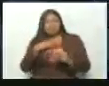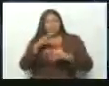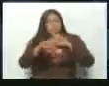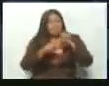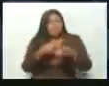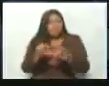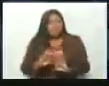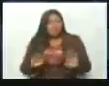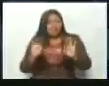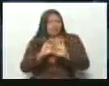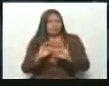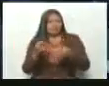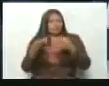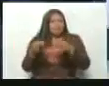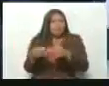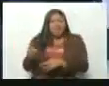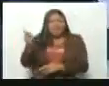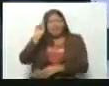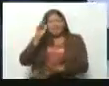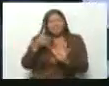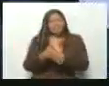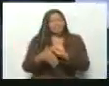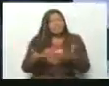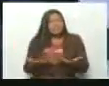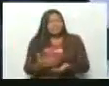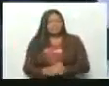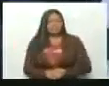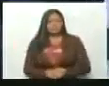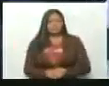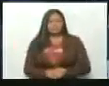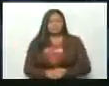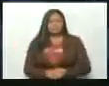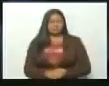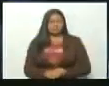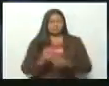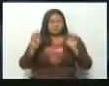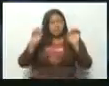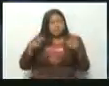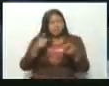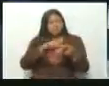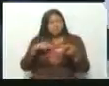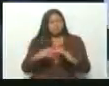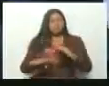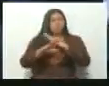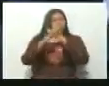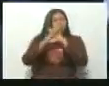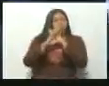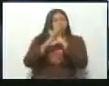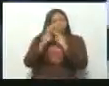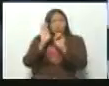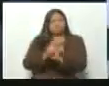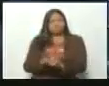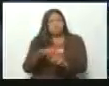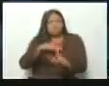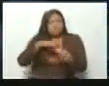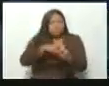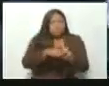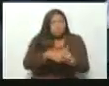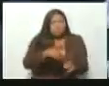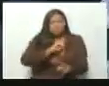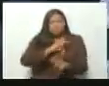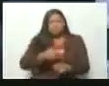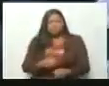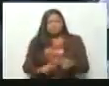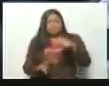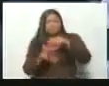comprar equipos, por la simple razón, digo simple razón entre comillas, que estamos bloqueados, que hemos sido perseguidos, que si